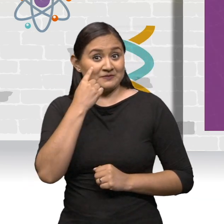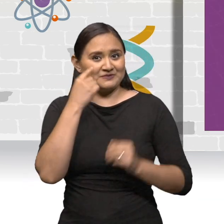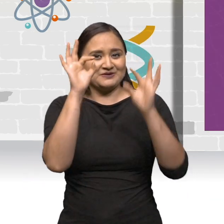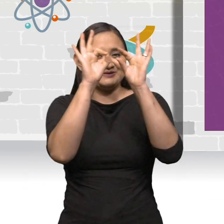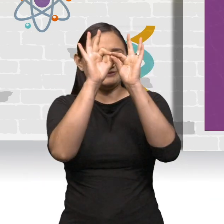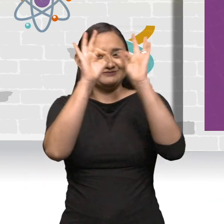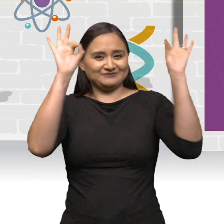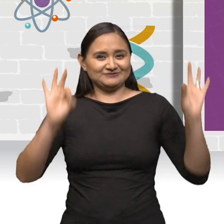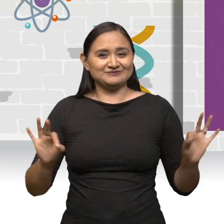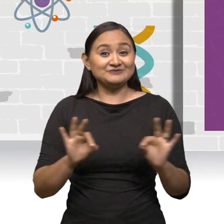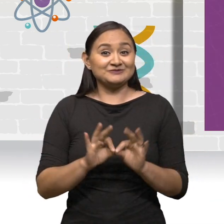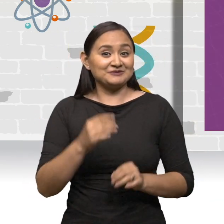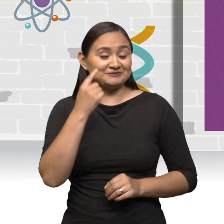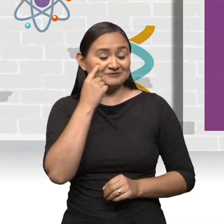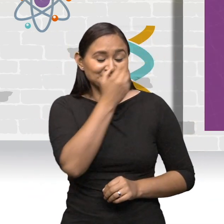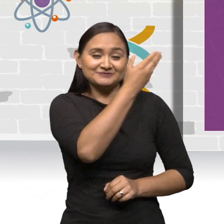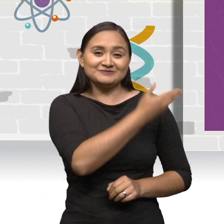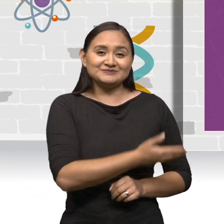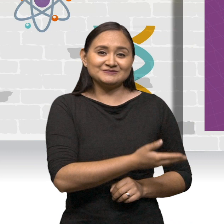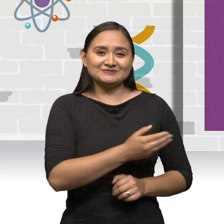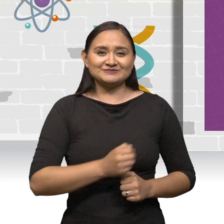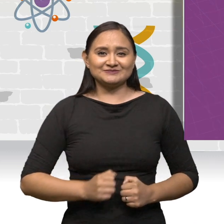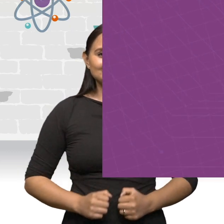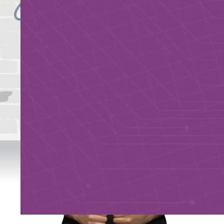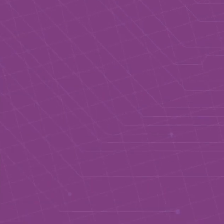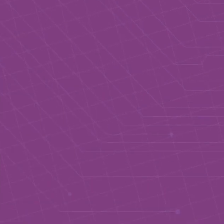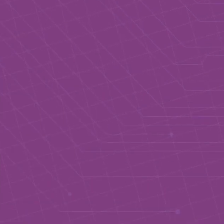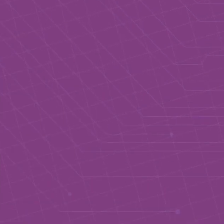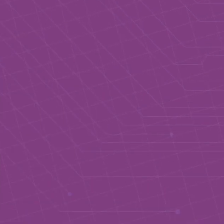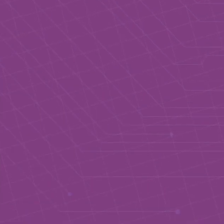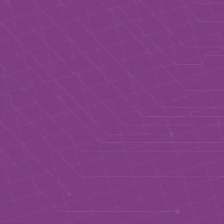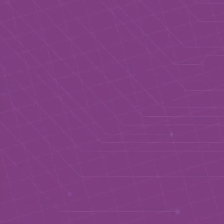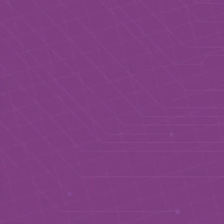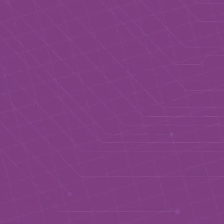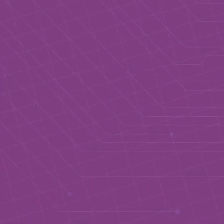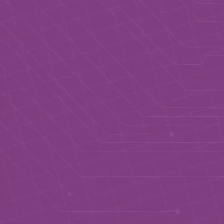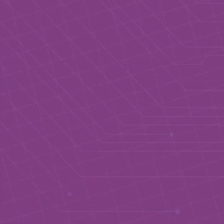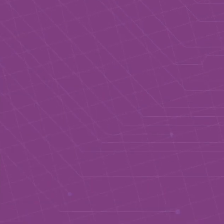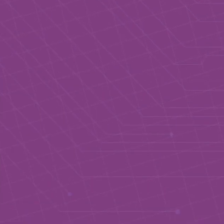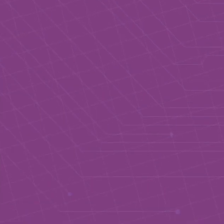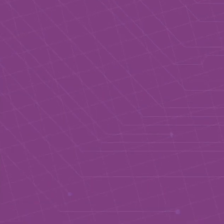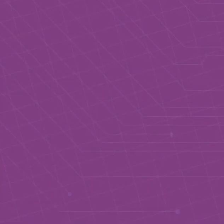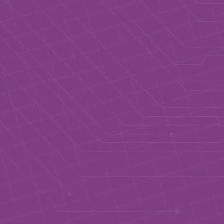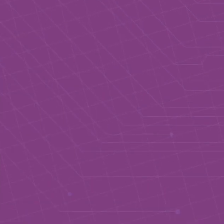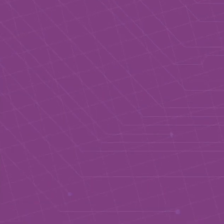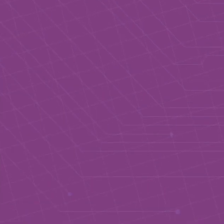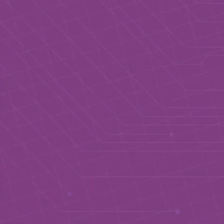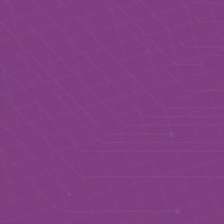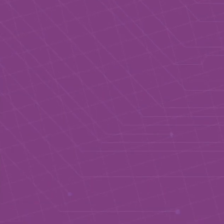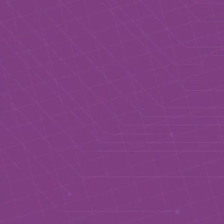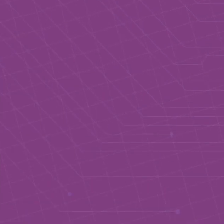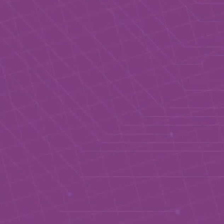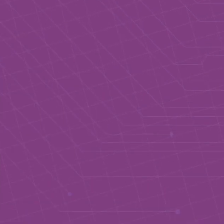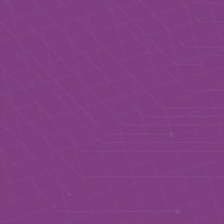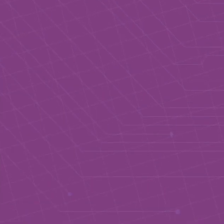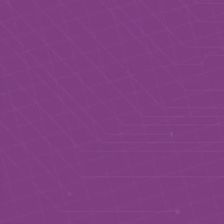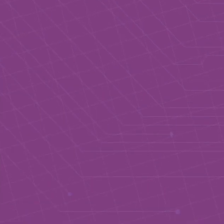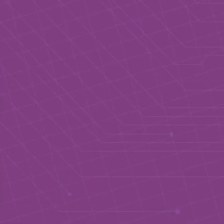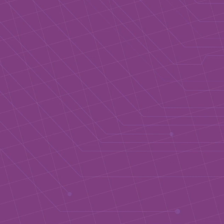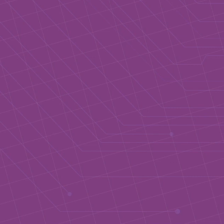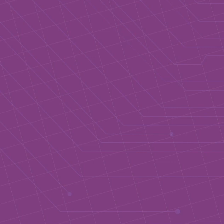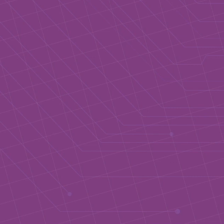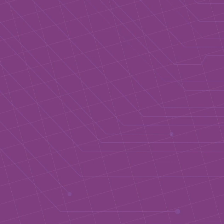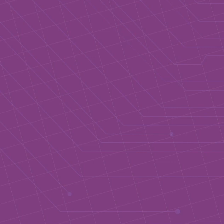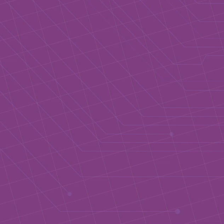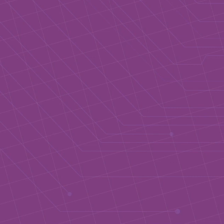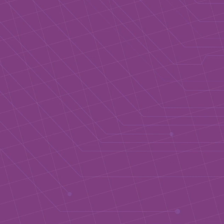velocidad inicial es igual a la final y en el tiro parabólico la velocidad en el eje X es constante, utilizamos la fórmula